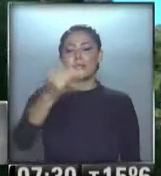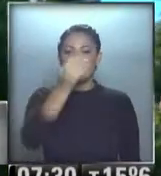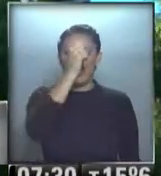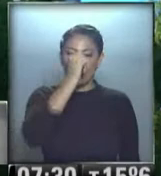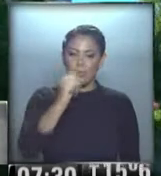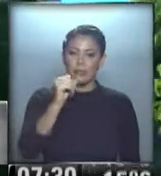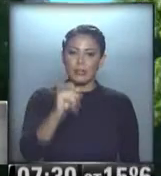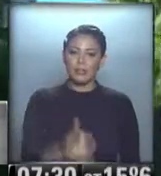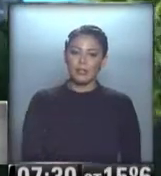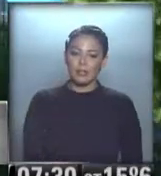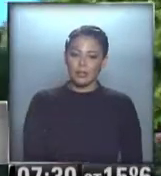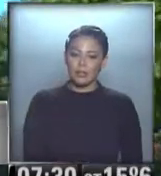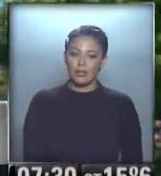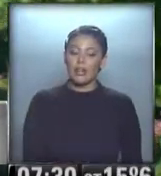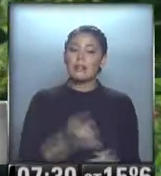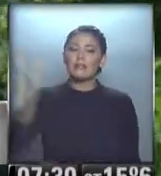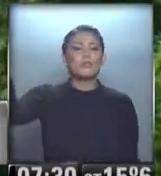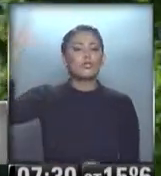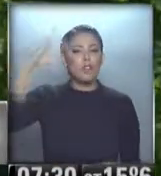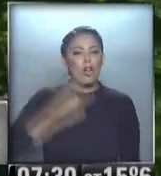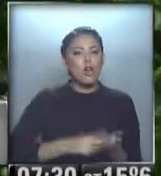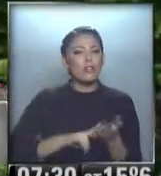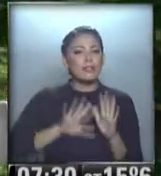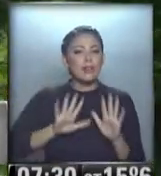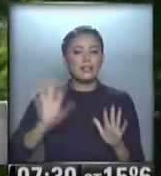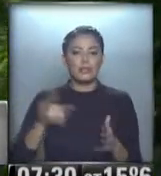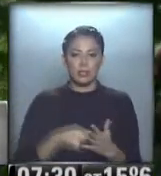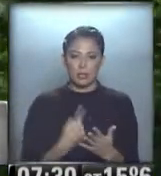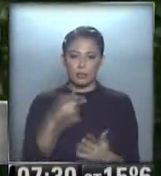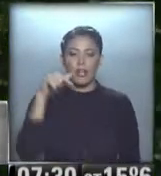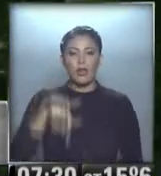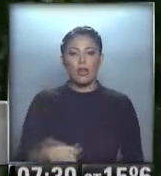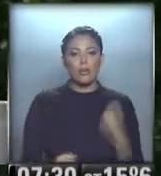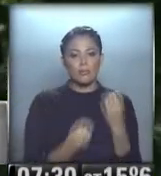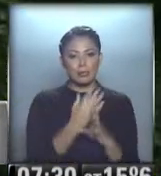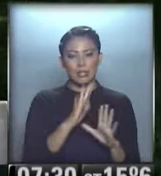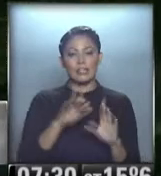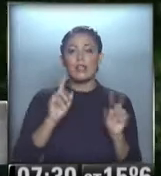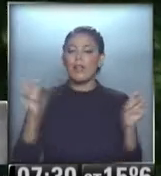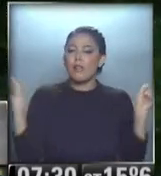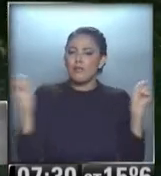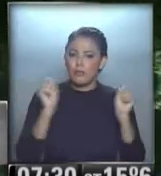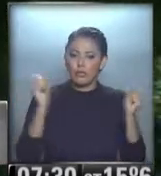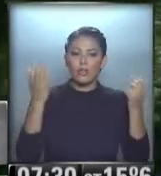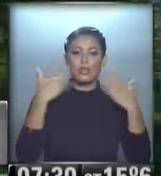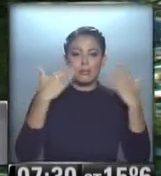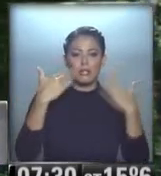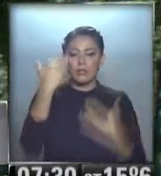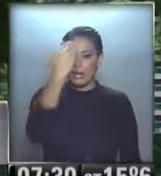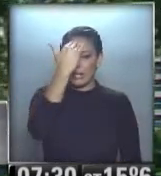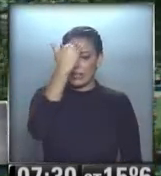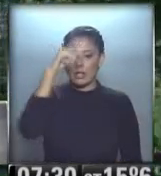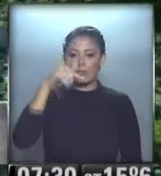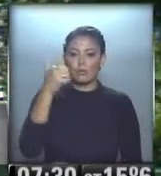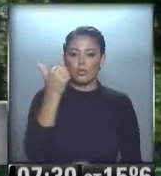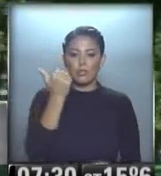semana. Muchísimo sol otra vez en la ciudad de Buenos Aires esta mañana, pero bien fresco, 15 grados, 6